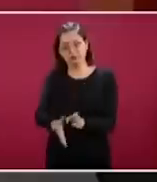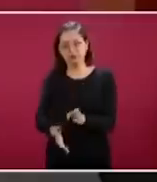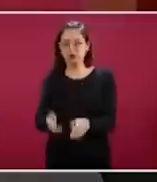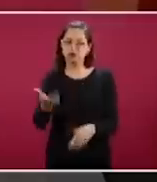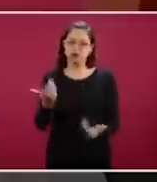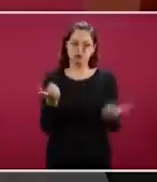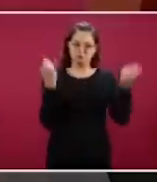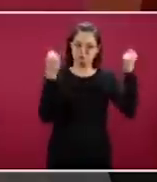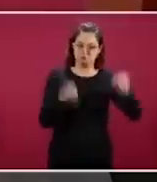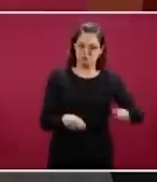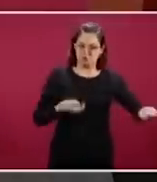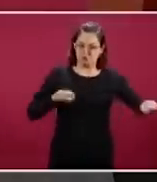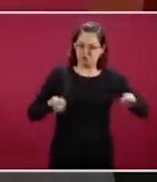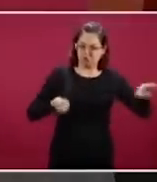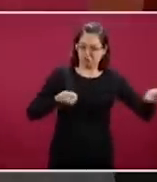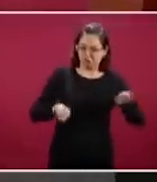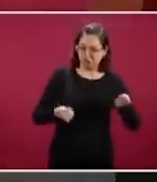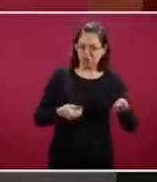año pasado.